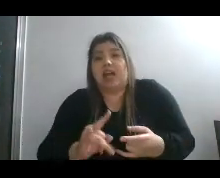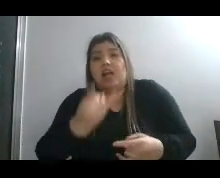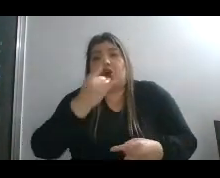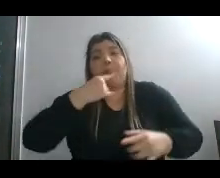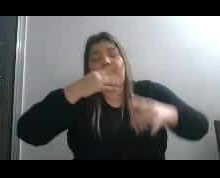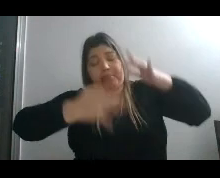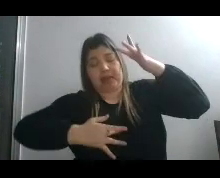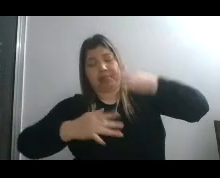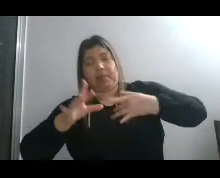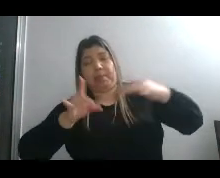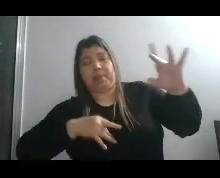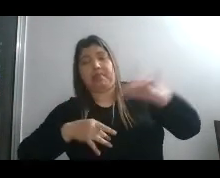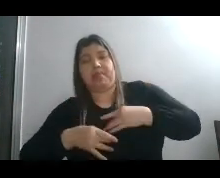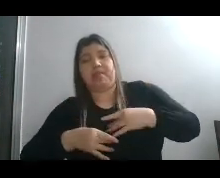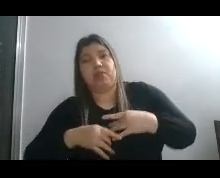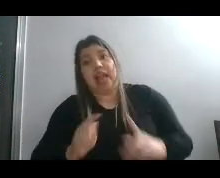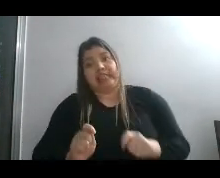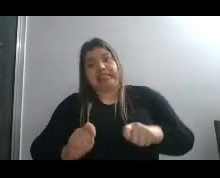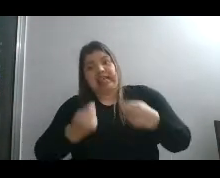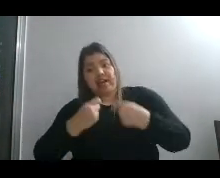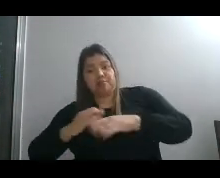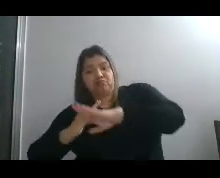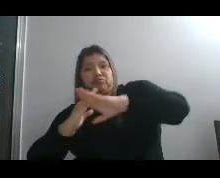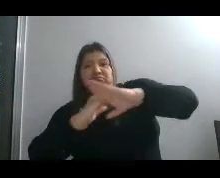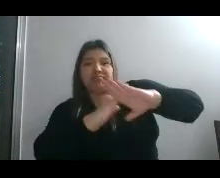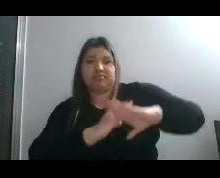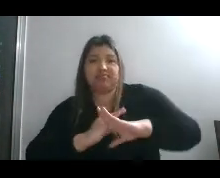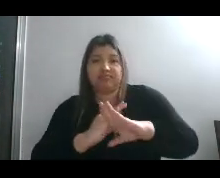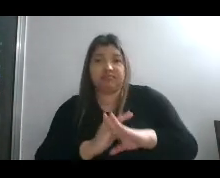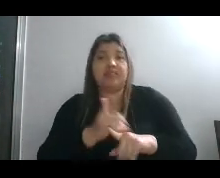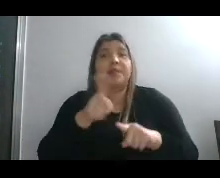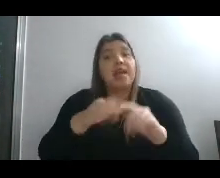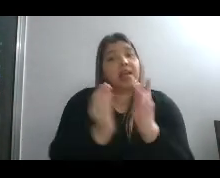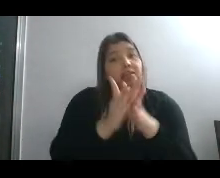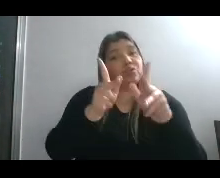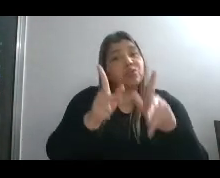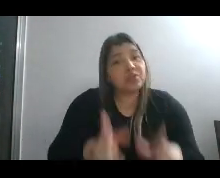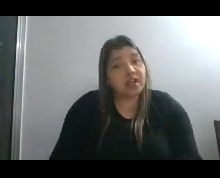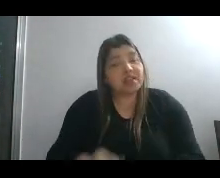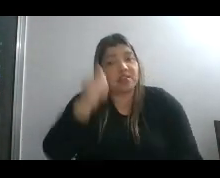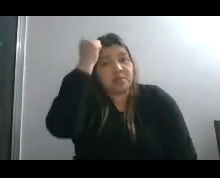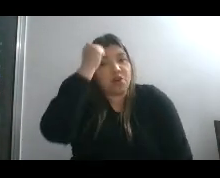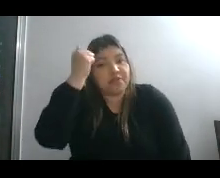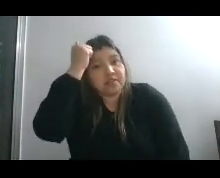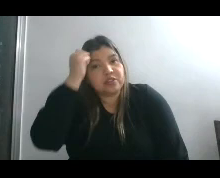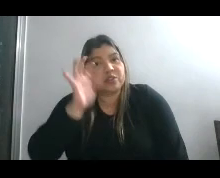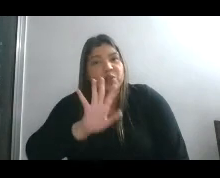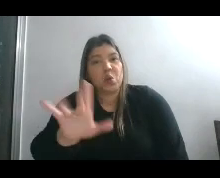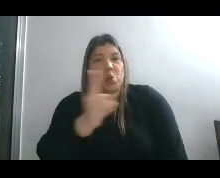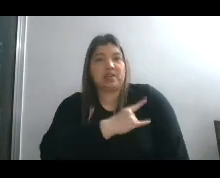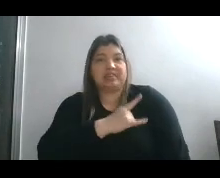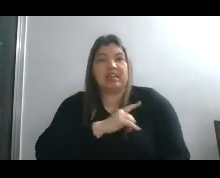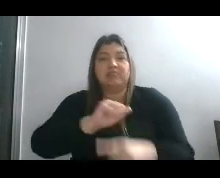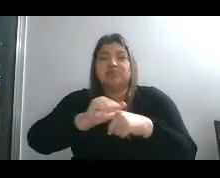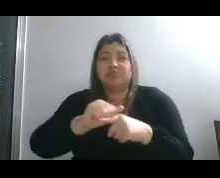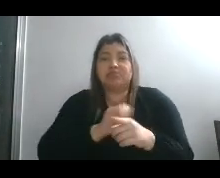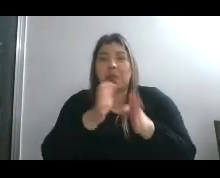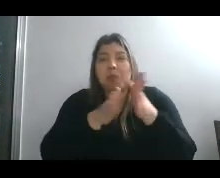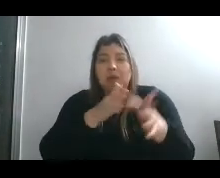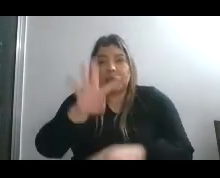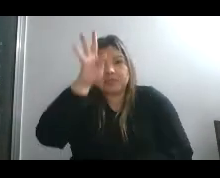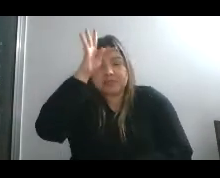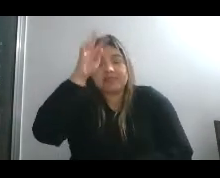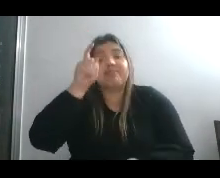fluidos. Entonces, mínimamente, estos estudiantes y estos docentes deberían estar utilizando gafas de seguridad, la mascarilla y los guantes.